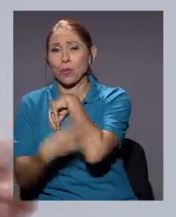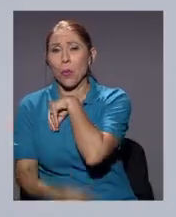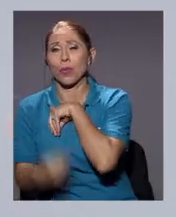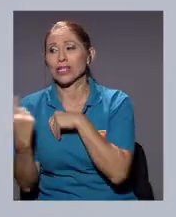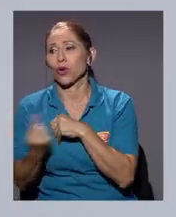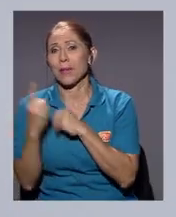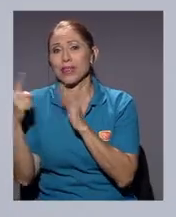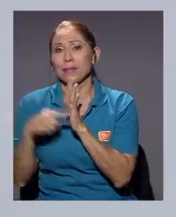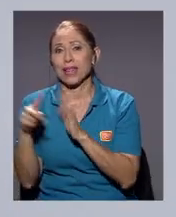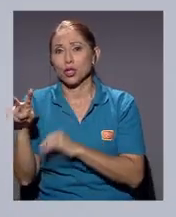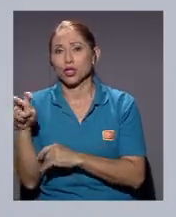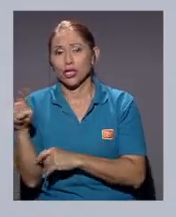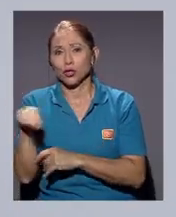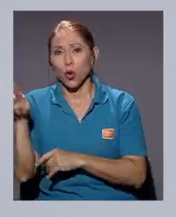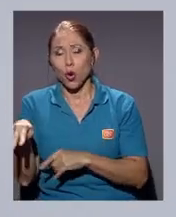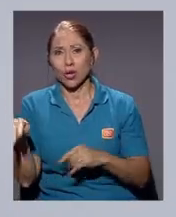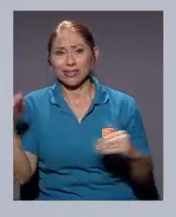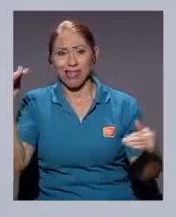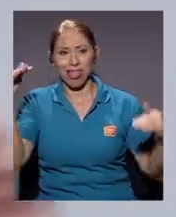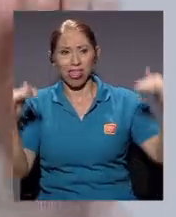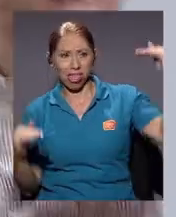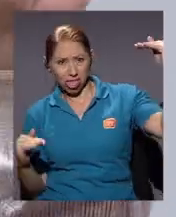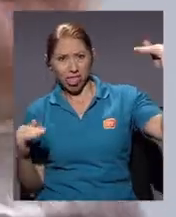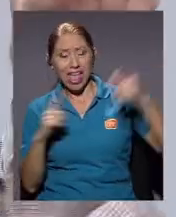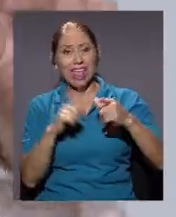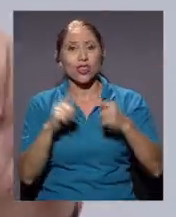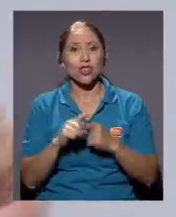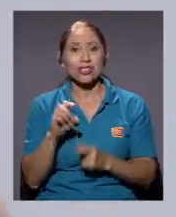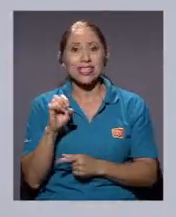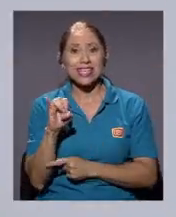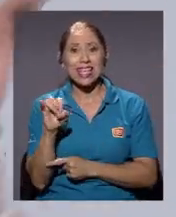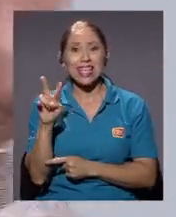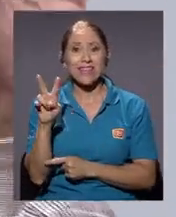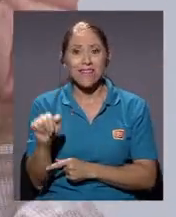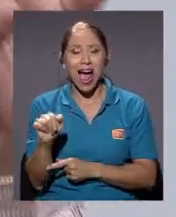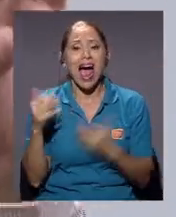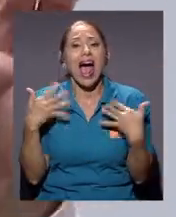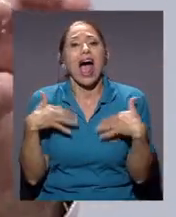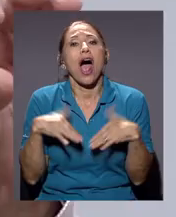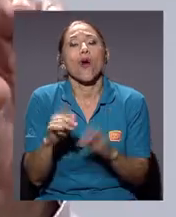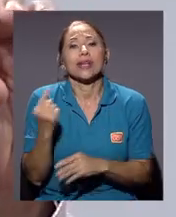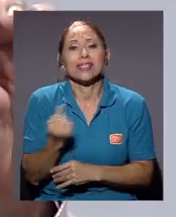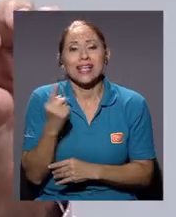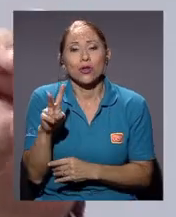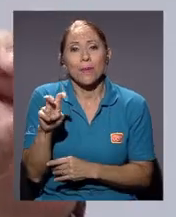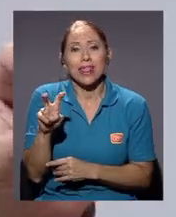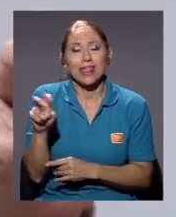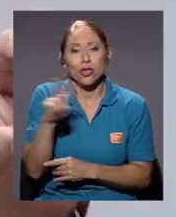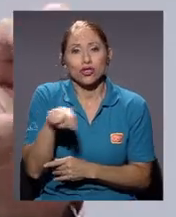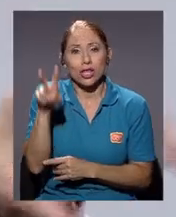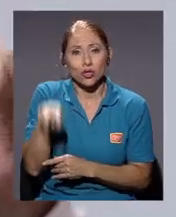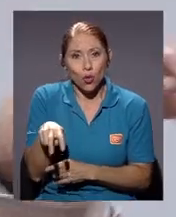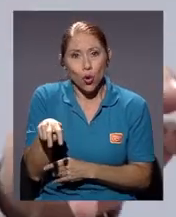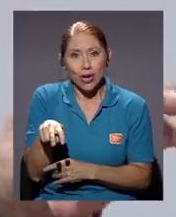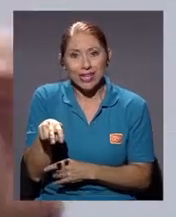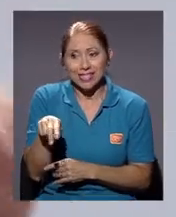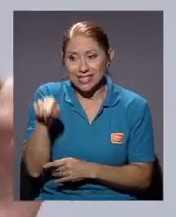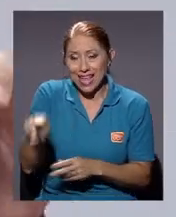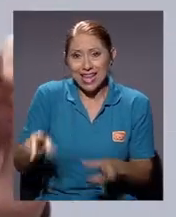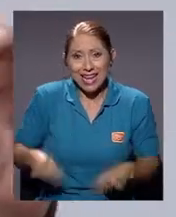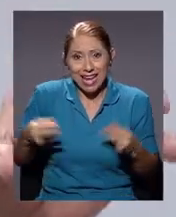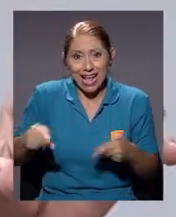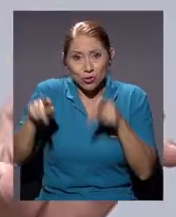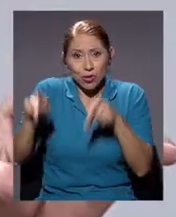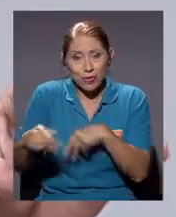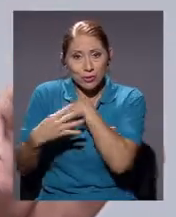1200 colones entonces el efecto de oliva aunque sean sólo 200 colones sobre la sobre sobre la vida o sobre el gasto